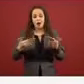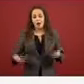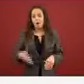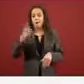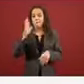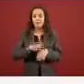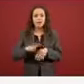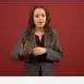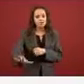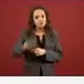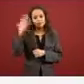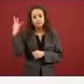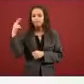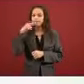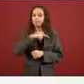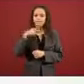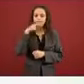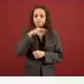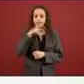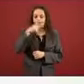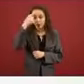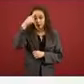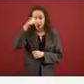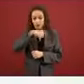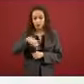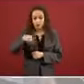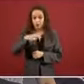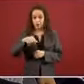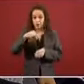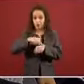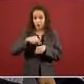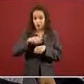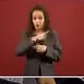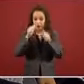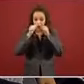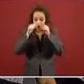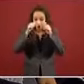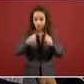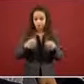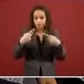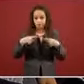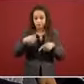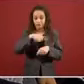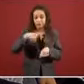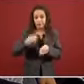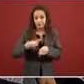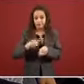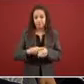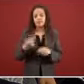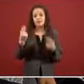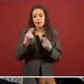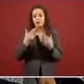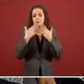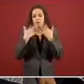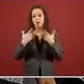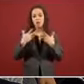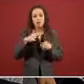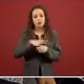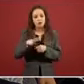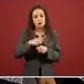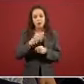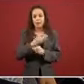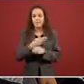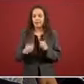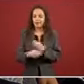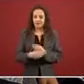para que nuestros compañeros que están directamente atendiendo a la población pudieran tener lo esencial. Les puedo decir que este es